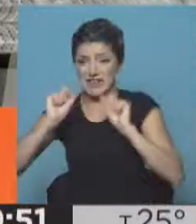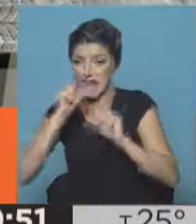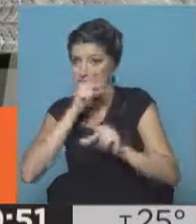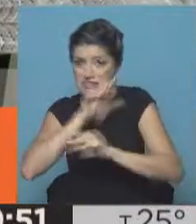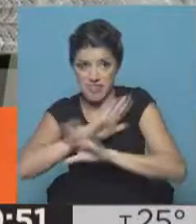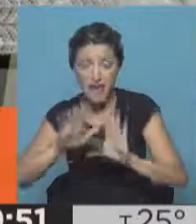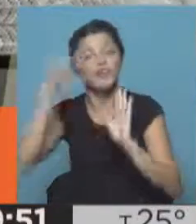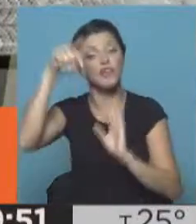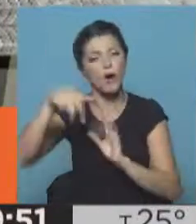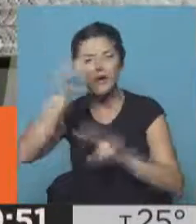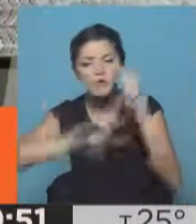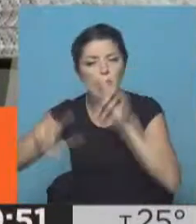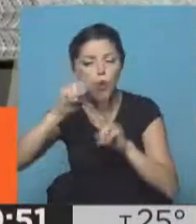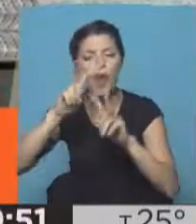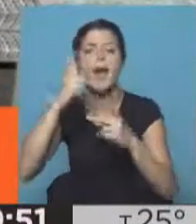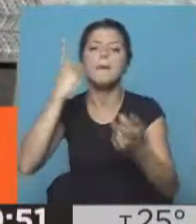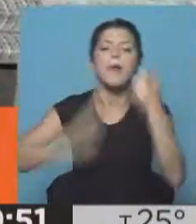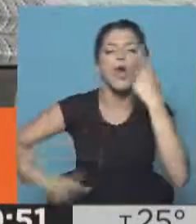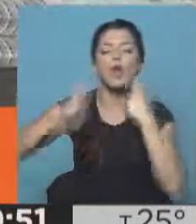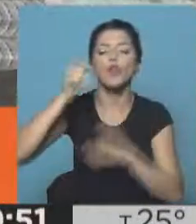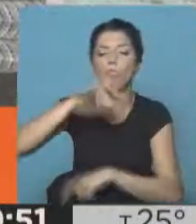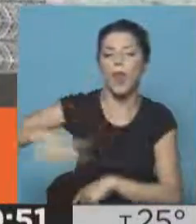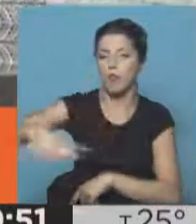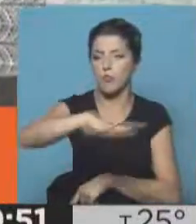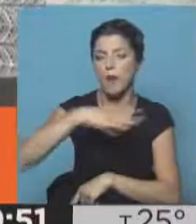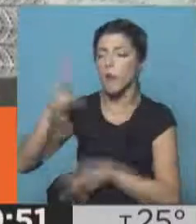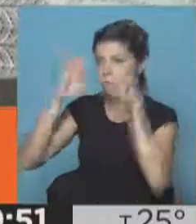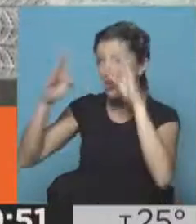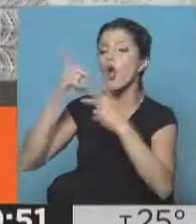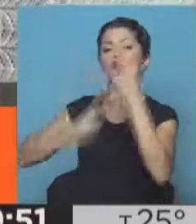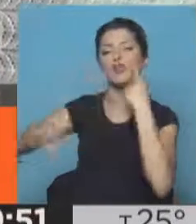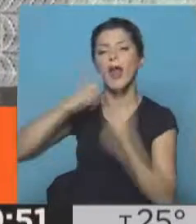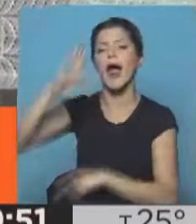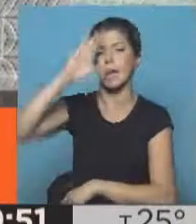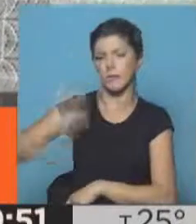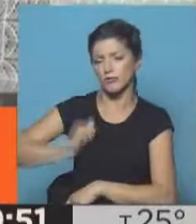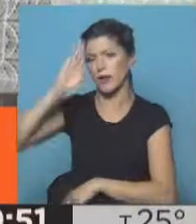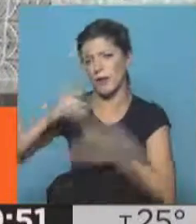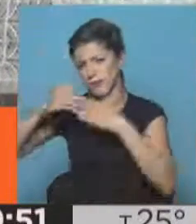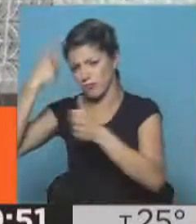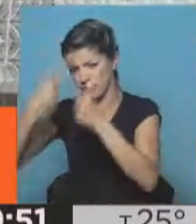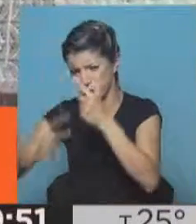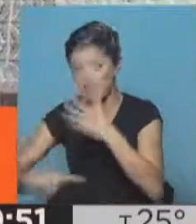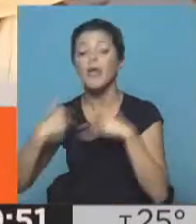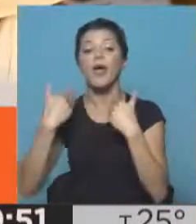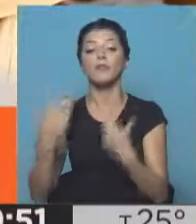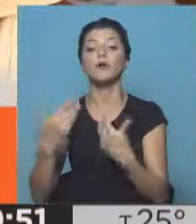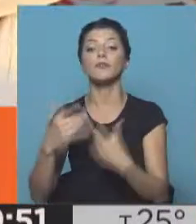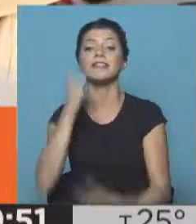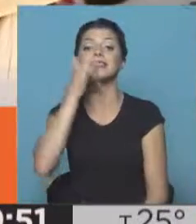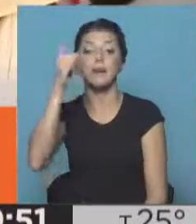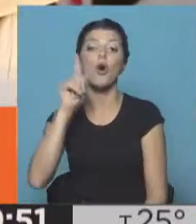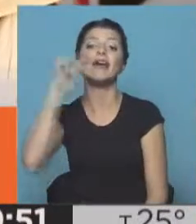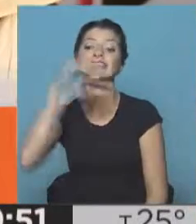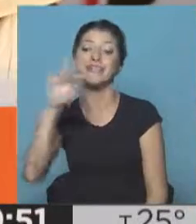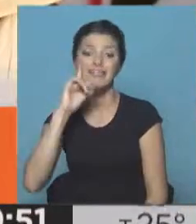ahora se trabaja para que haya un control popular sobre las fuerzas de seguridad. Y entonces llamó el indio. Bueno,